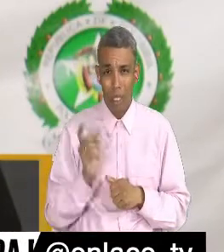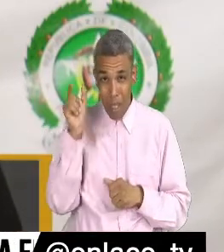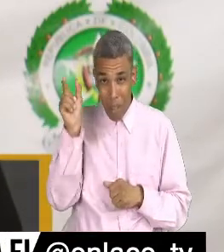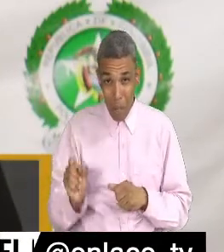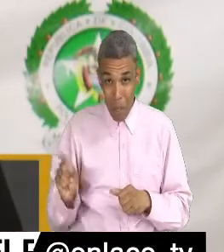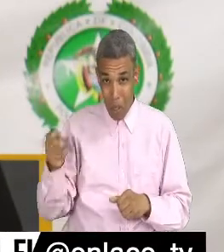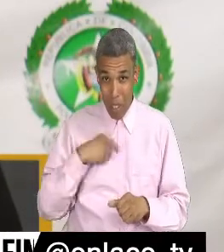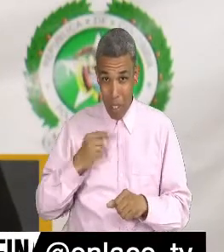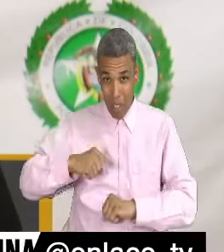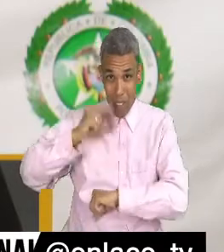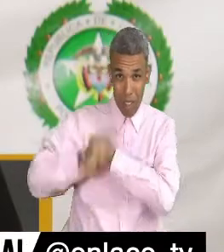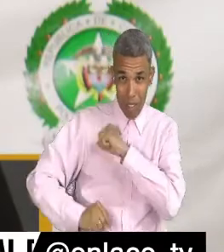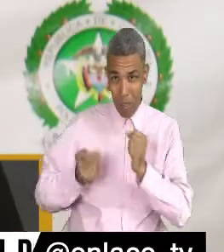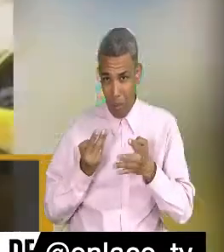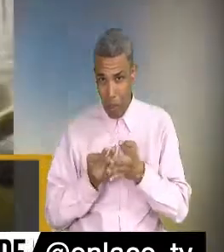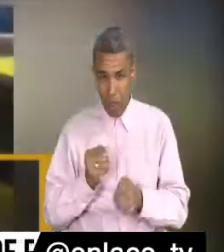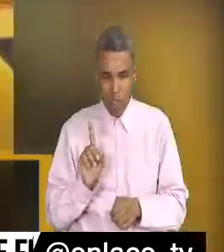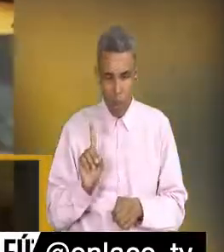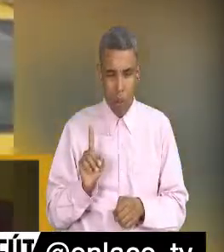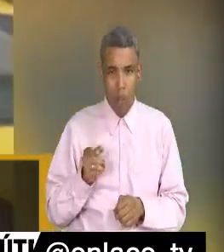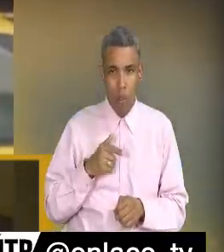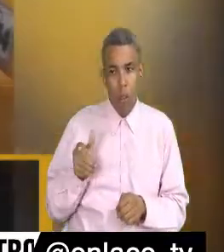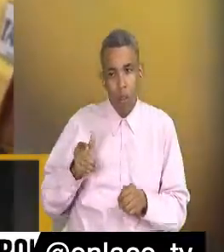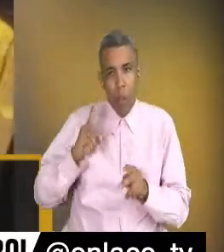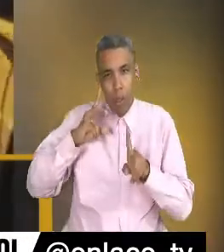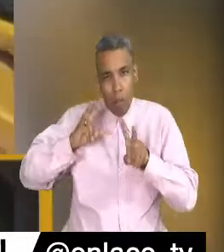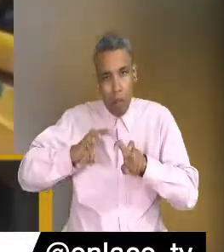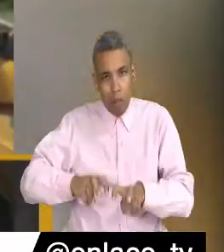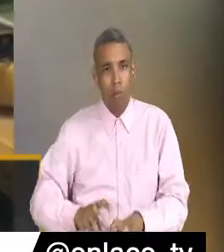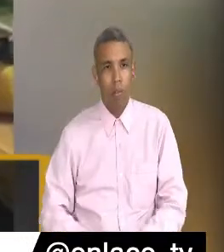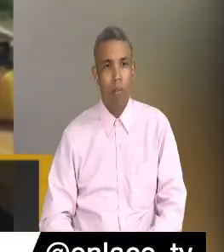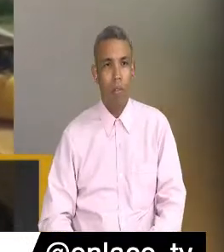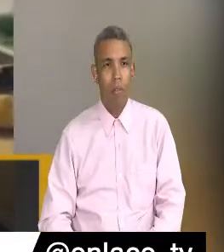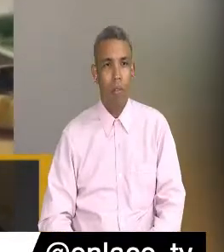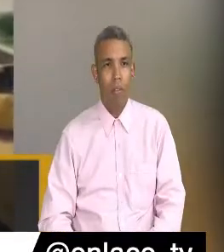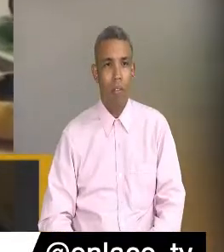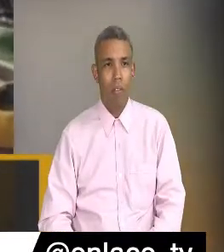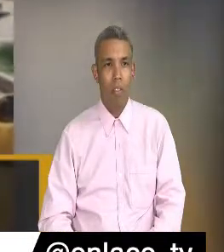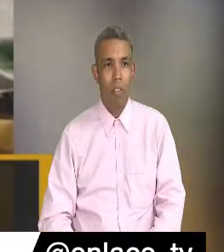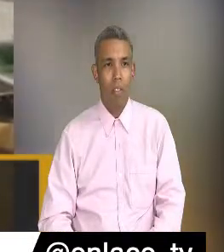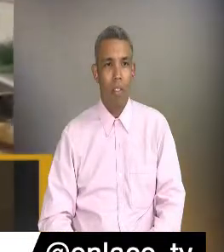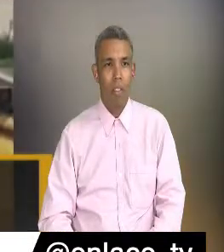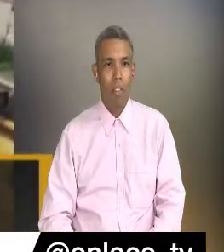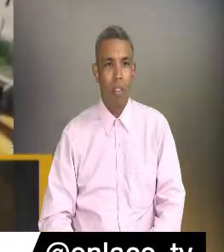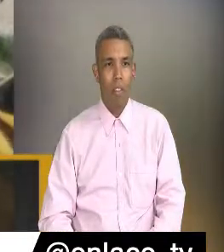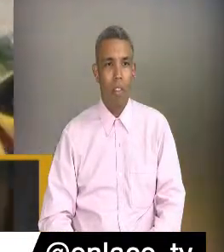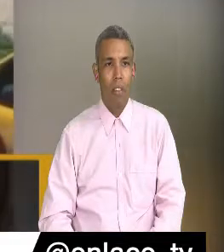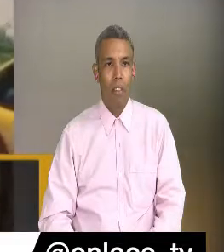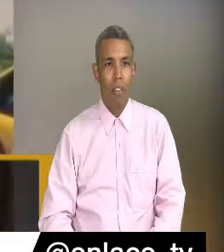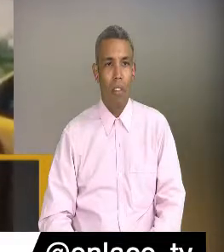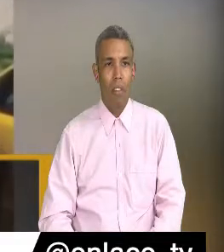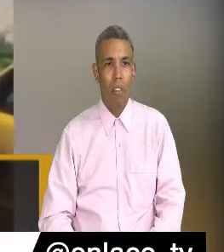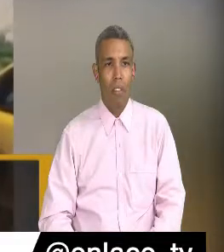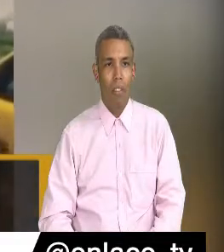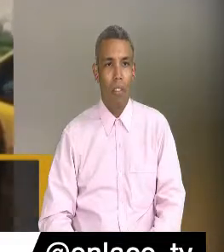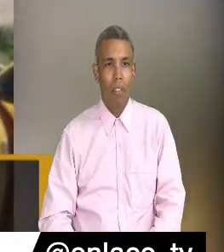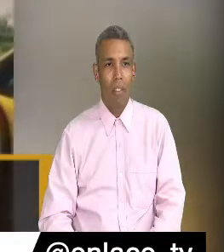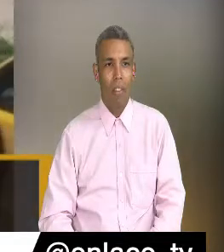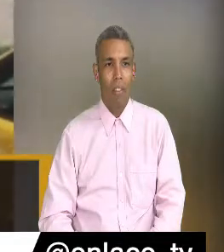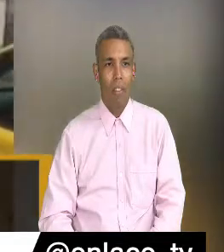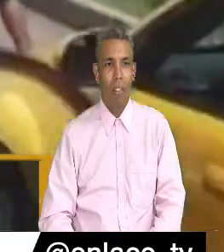correrá en curso pues la correspondiente investigación por lesiones personales. El conductor de la moto, como también se ve en el video, la emprende a golpes contra